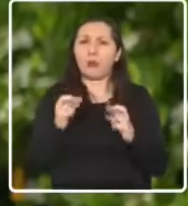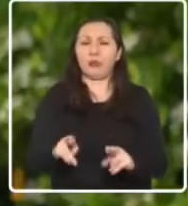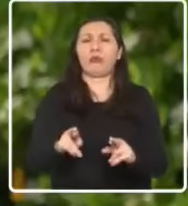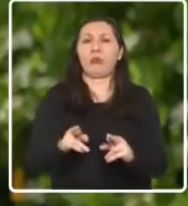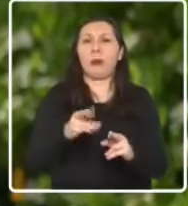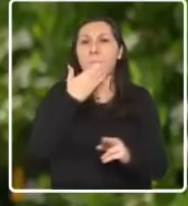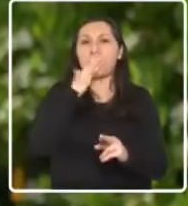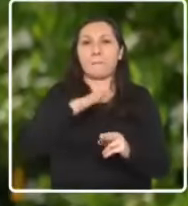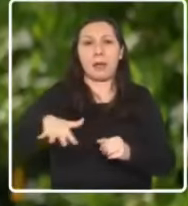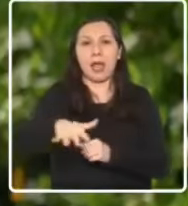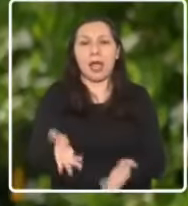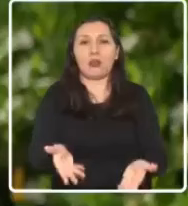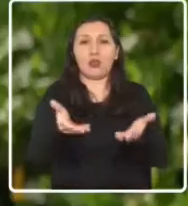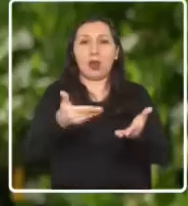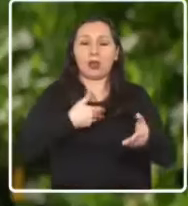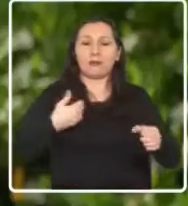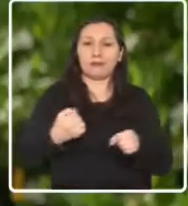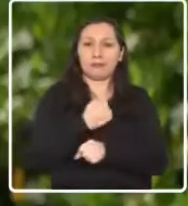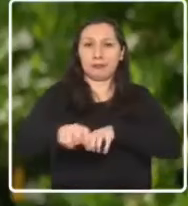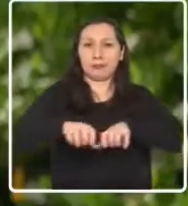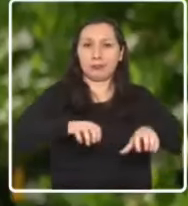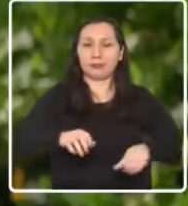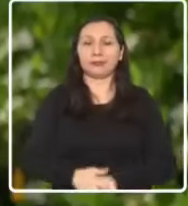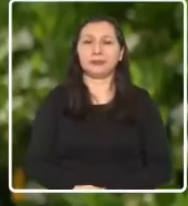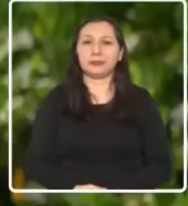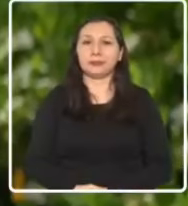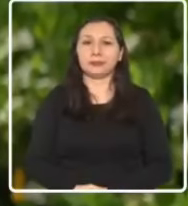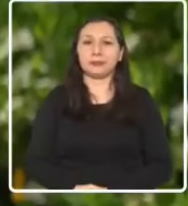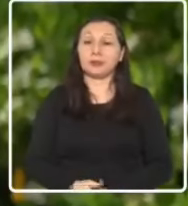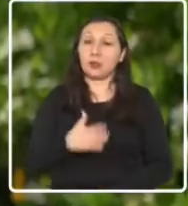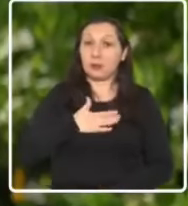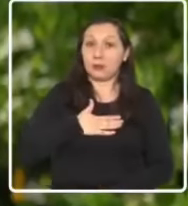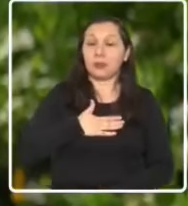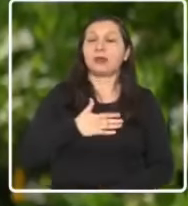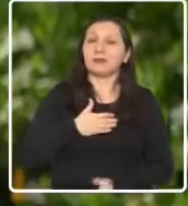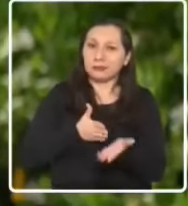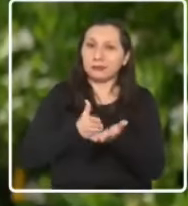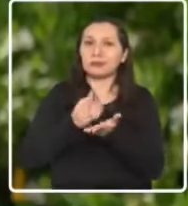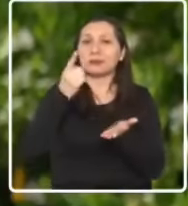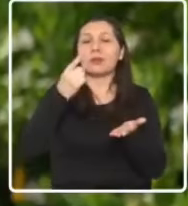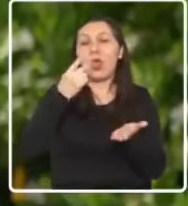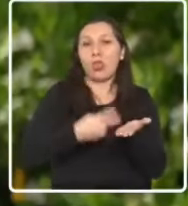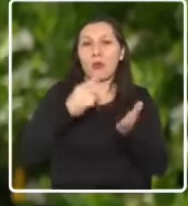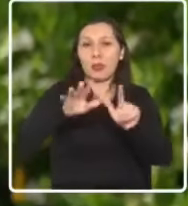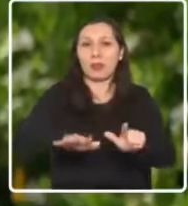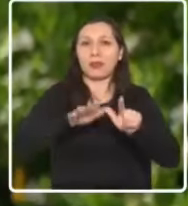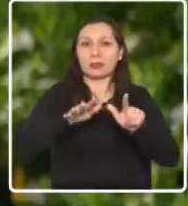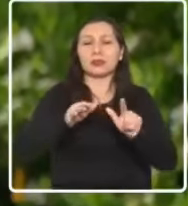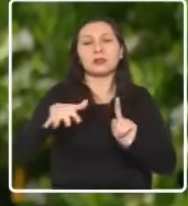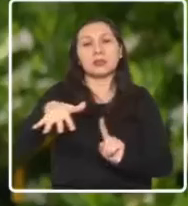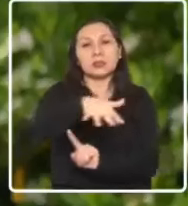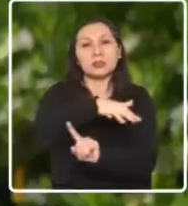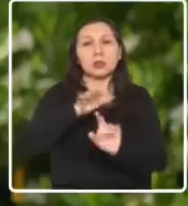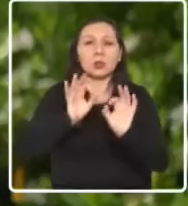para mejorar las condiciones que realizamos en nuestra actividad. En forma personal, en el año 2017, y a propósito de una